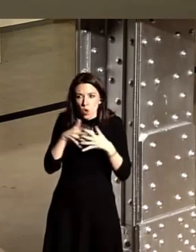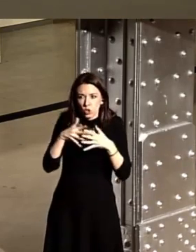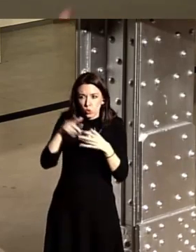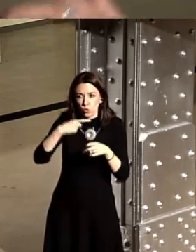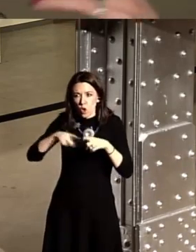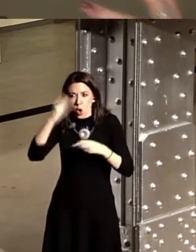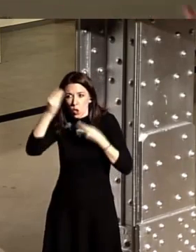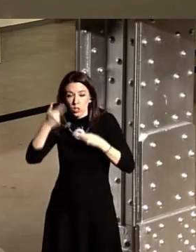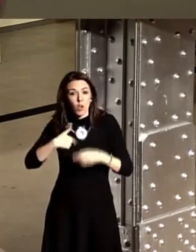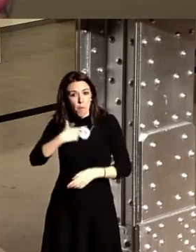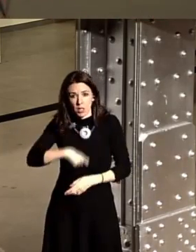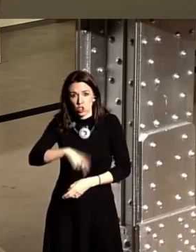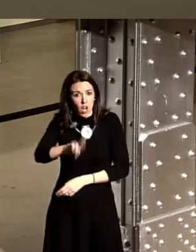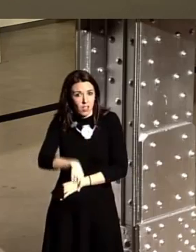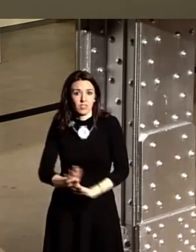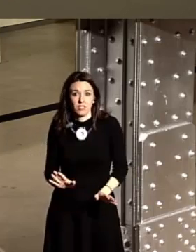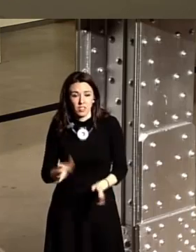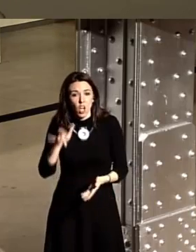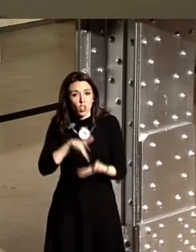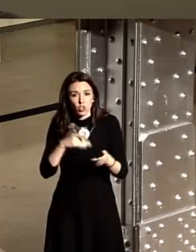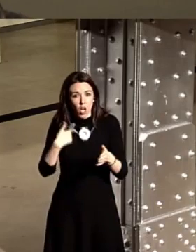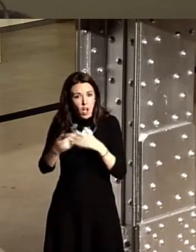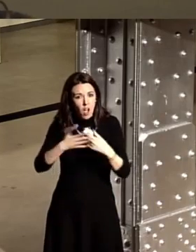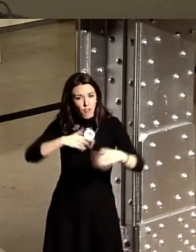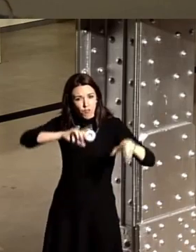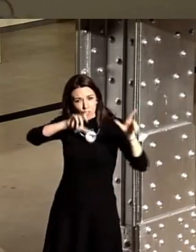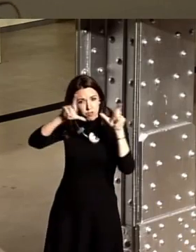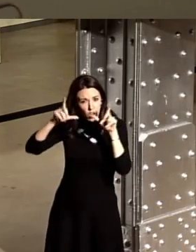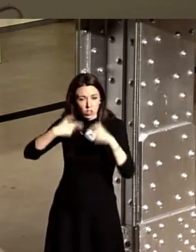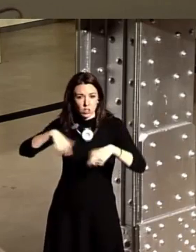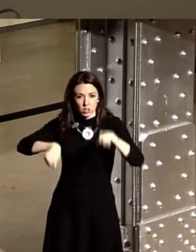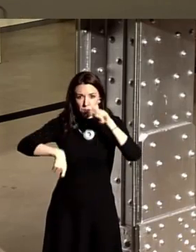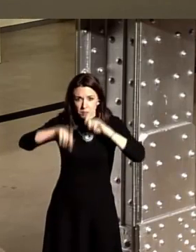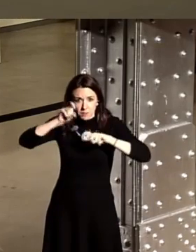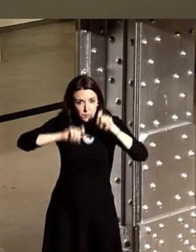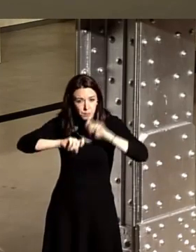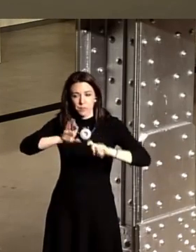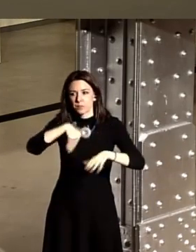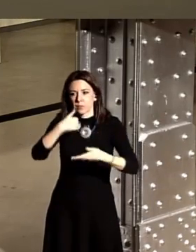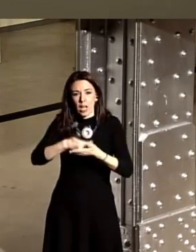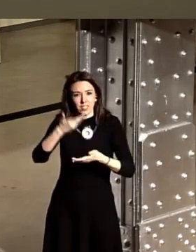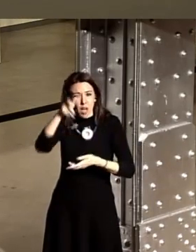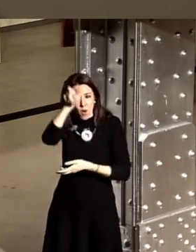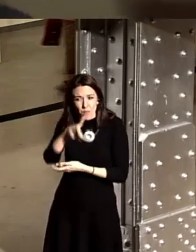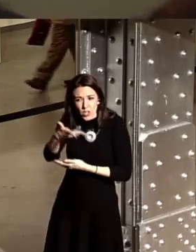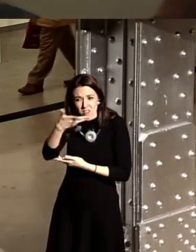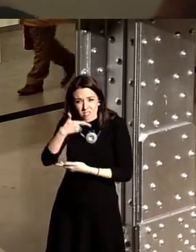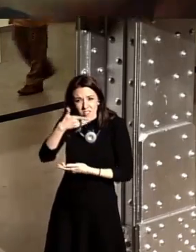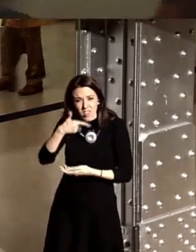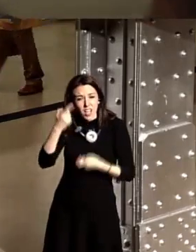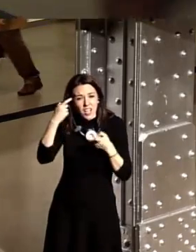persona, así que cuando estoy haciendo fotos lloro, he llegado a conocer a esas personas, estoy